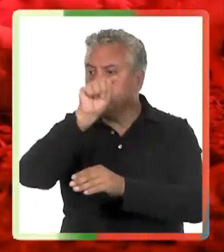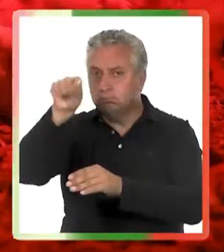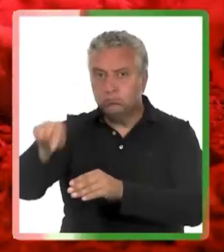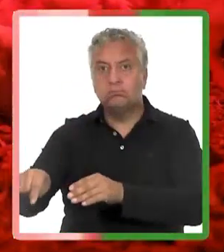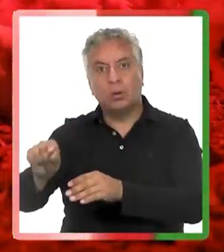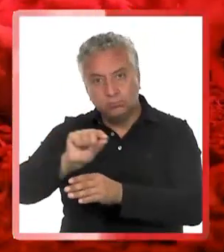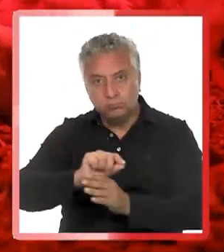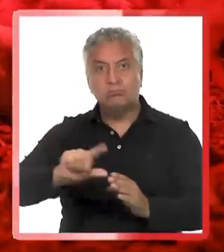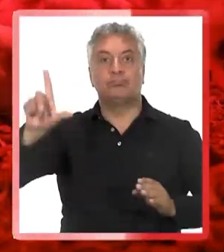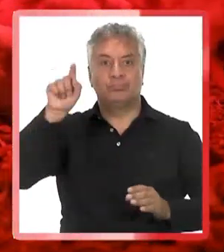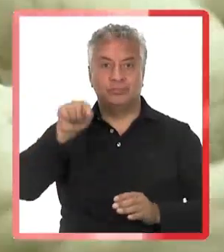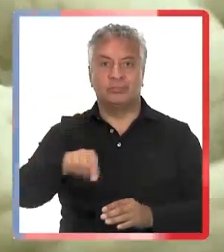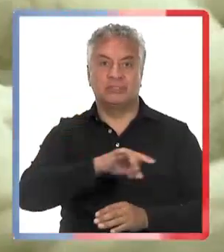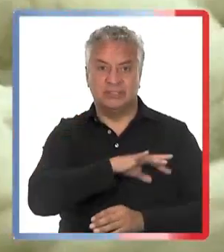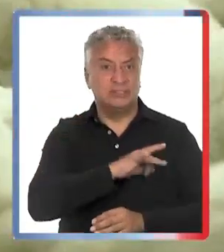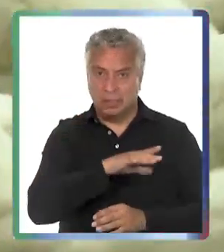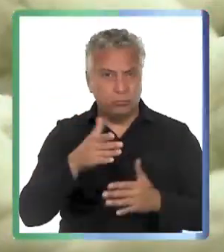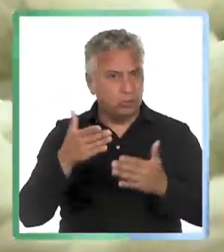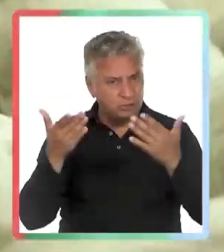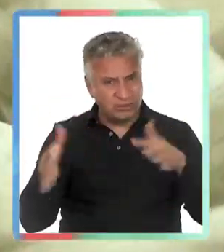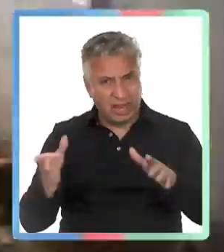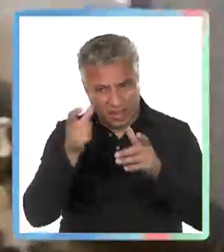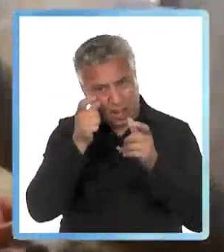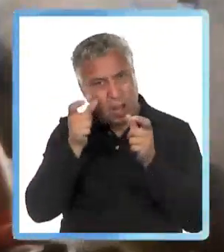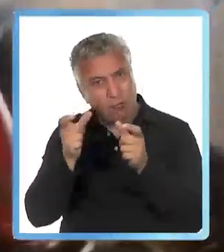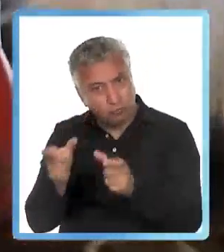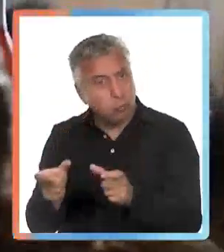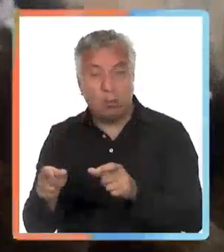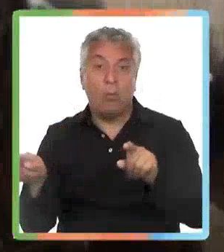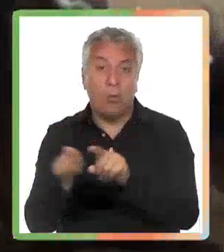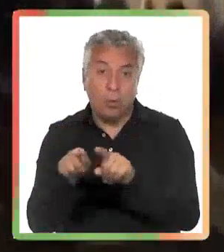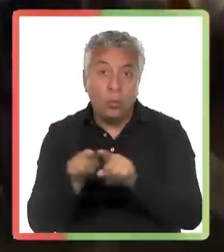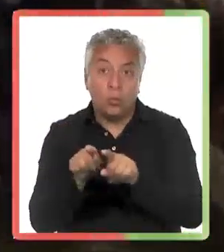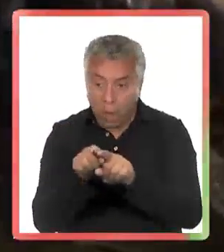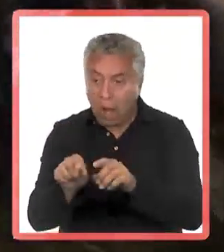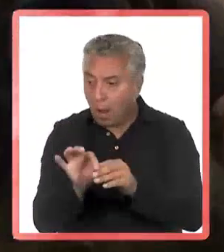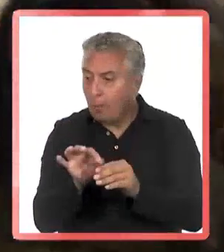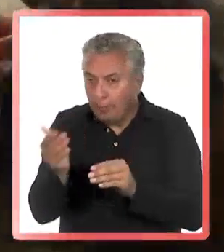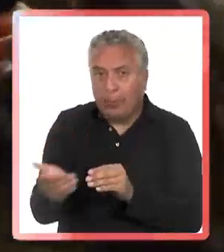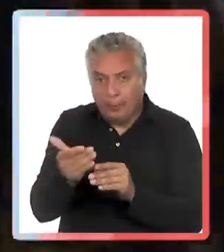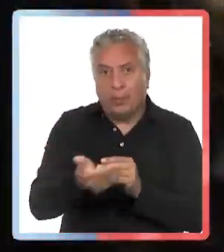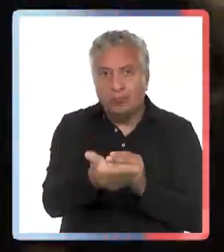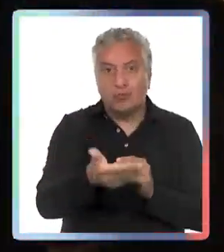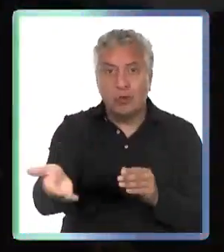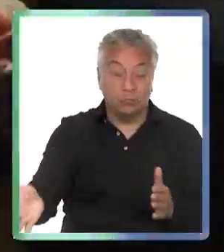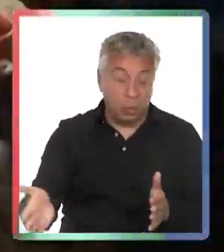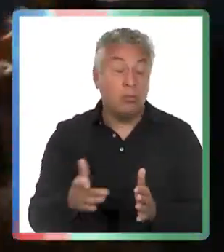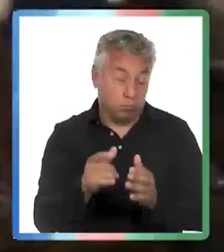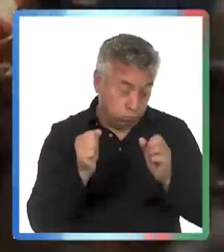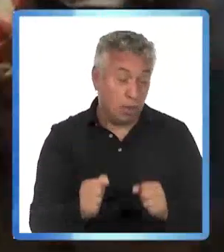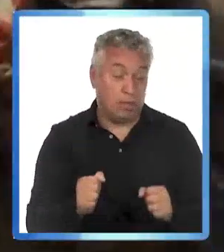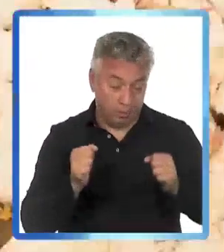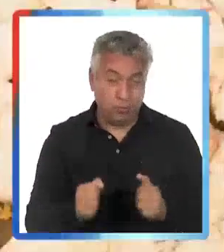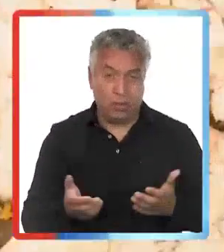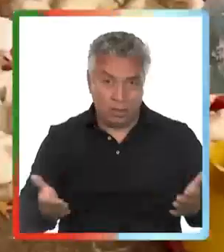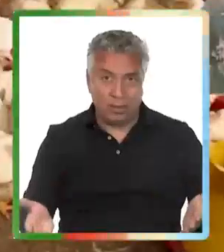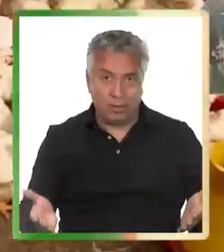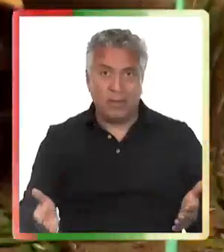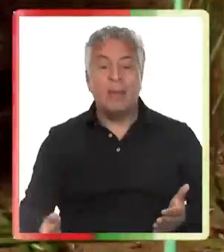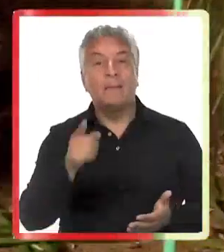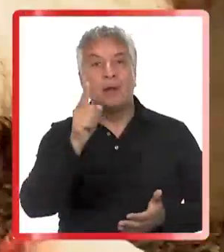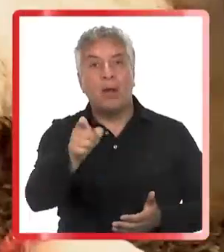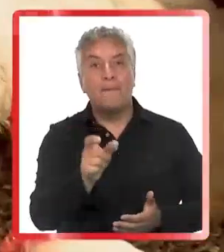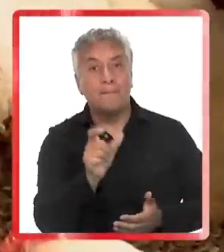criaderos en Chile que están bastante controlados y a pesar de ello se han infectado esas aves. Así que eso puede ocurrir. Y